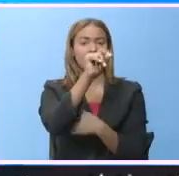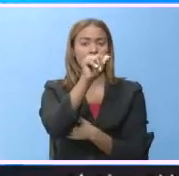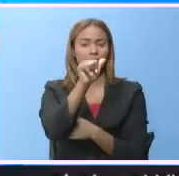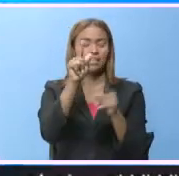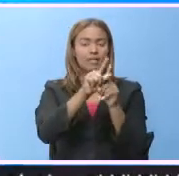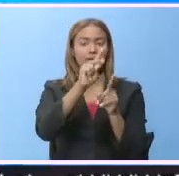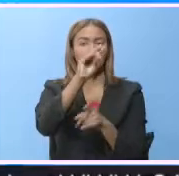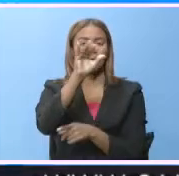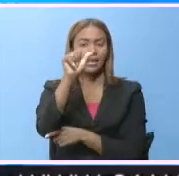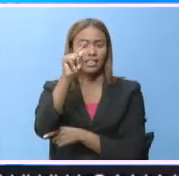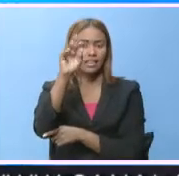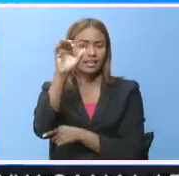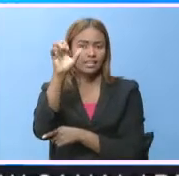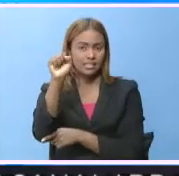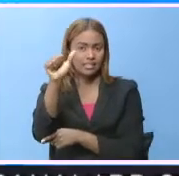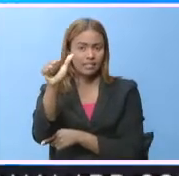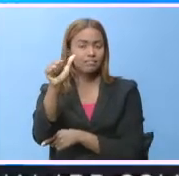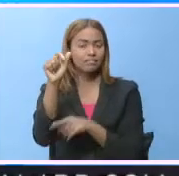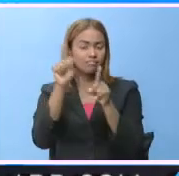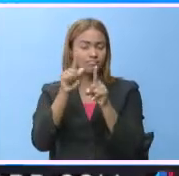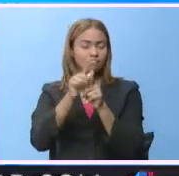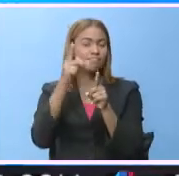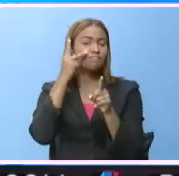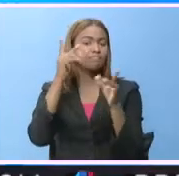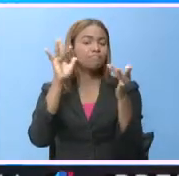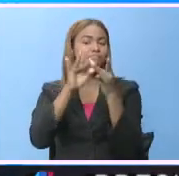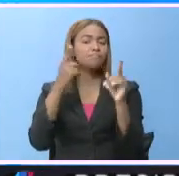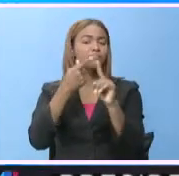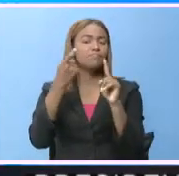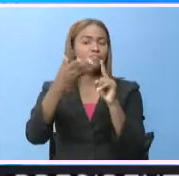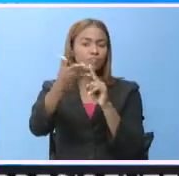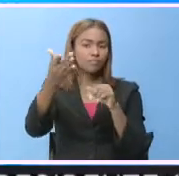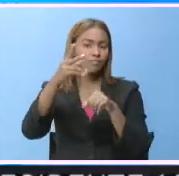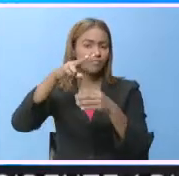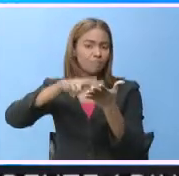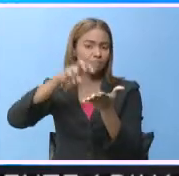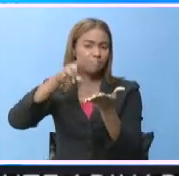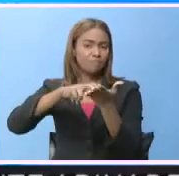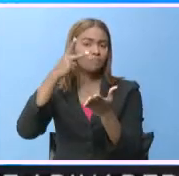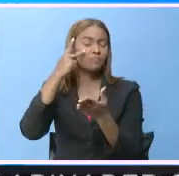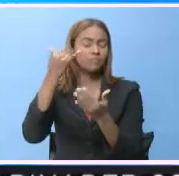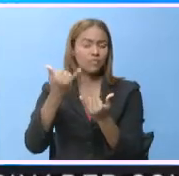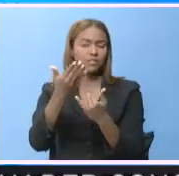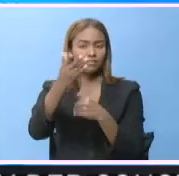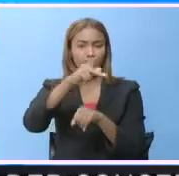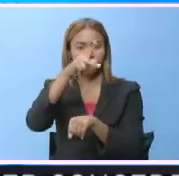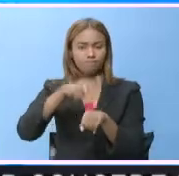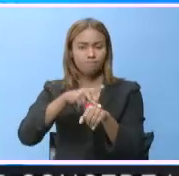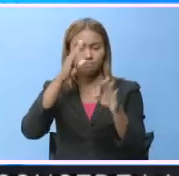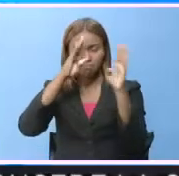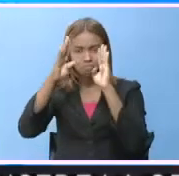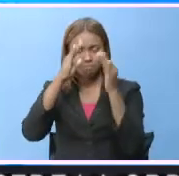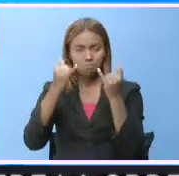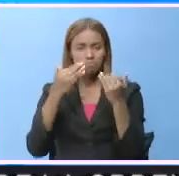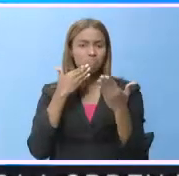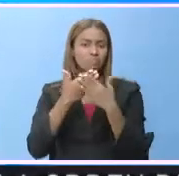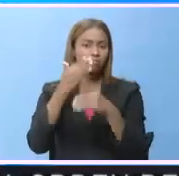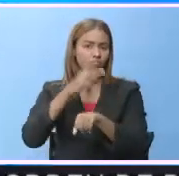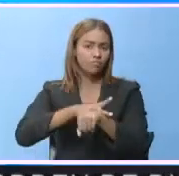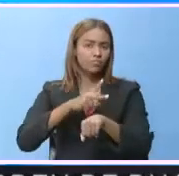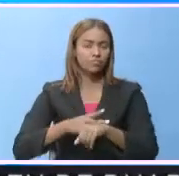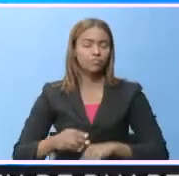María Teresa. Silvia Infante se encuentra en directo desde la provincia de ellas, de las mariposas, y te saludo con mucho cariño. Silvia, buenas